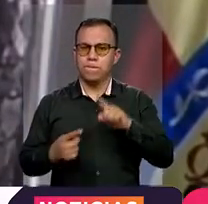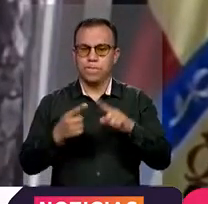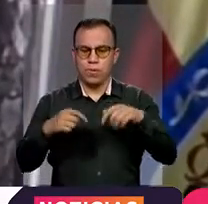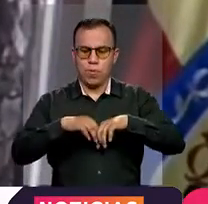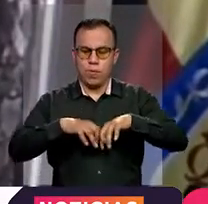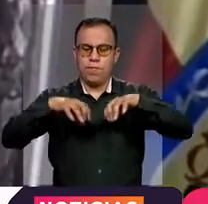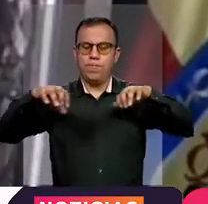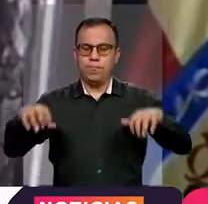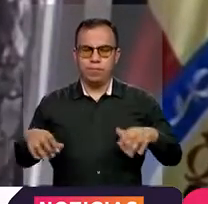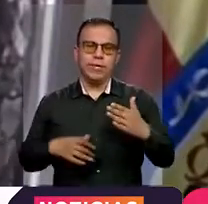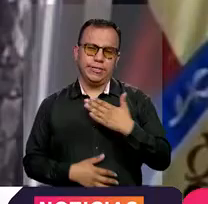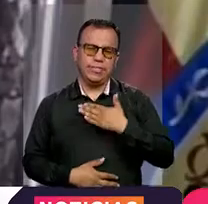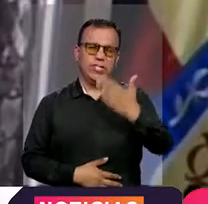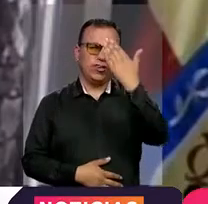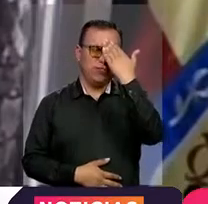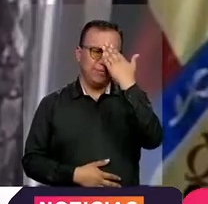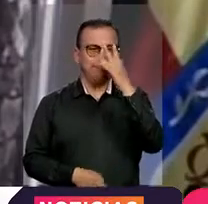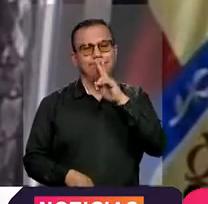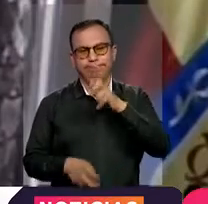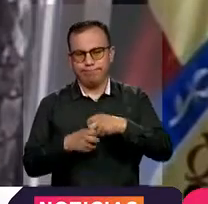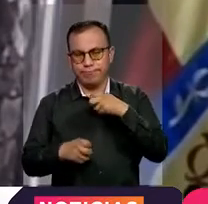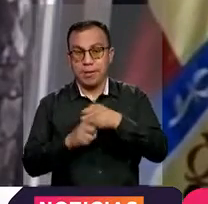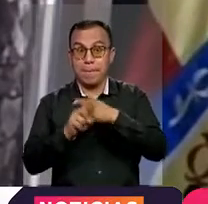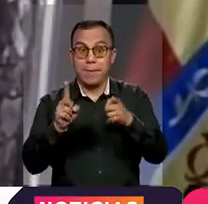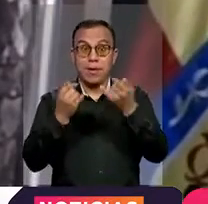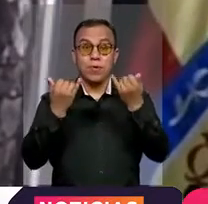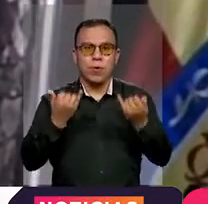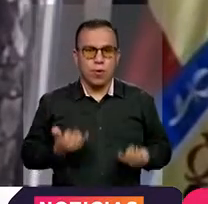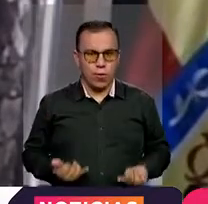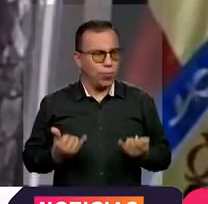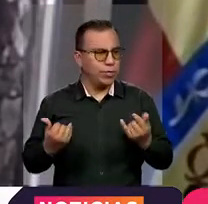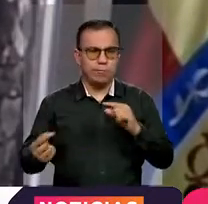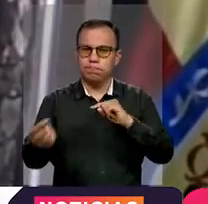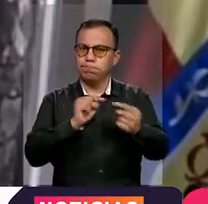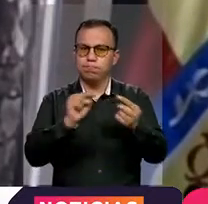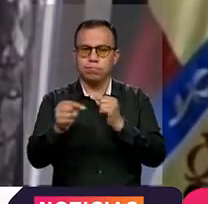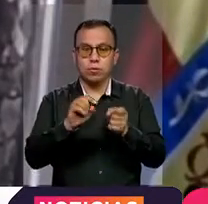separar las dos cosas. Yo sé que es difícil, pero ahorita tenemos un